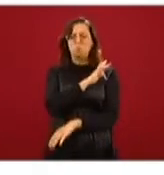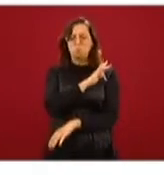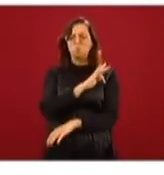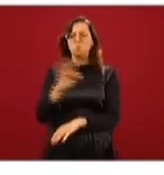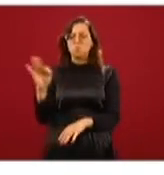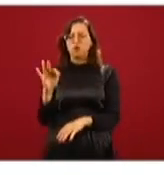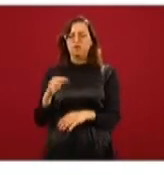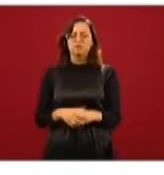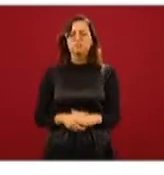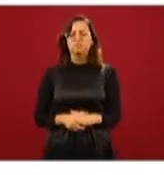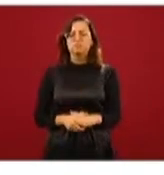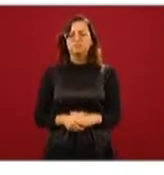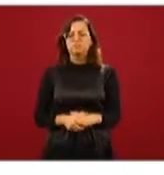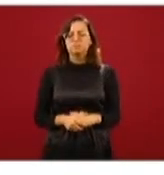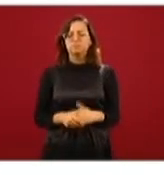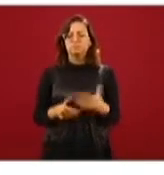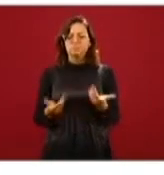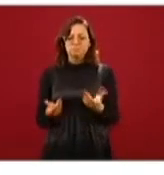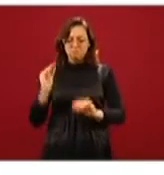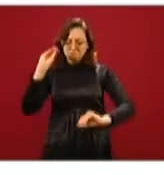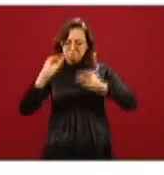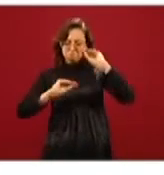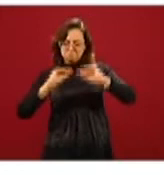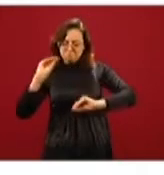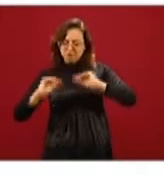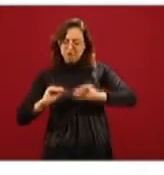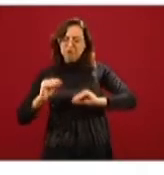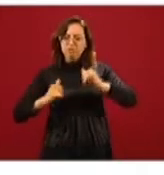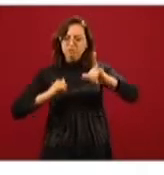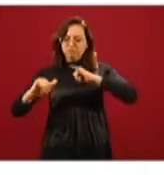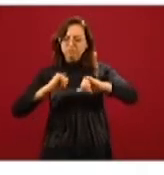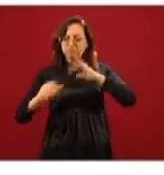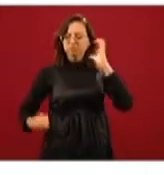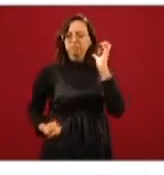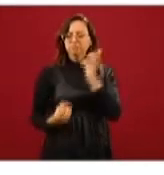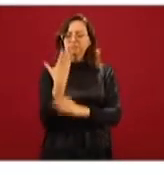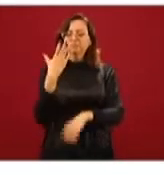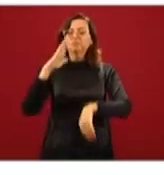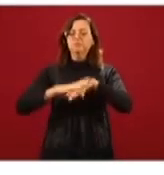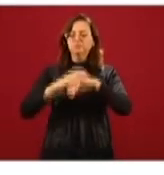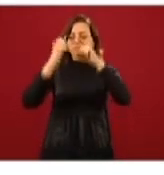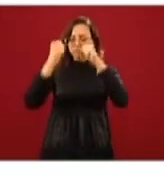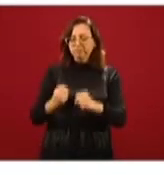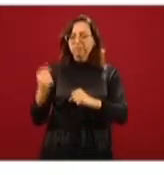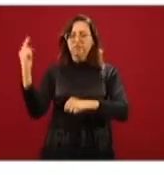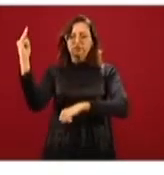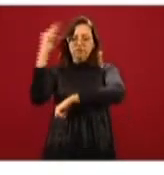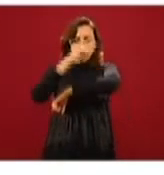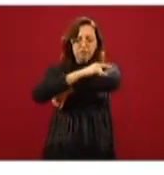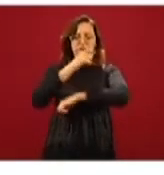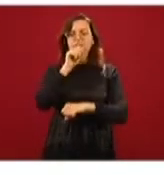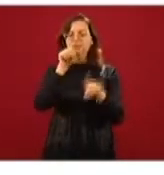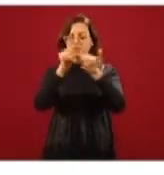tal suerte que se logren resultados como incrementar la seguridad efectiva de los vuelos, reducir el consumo